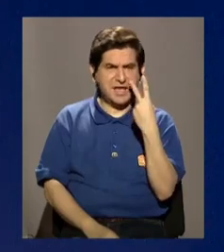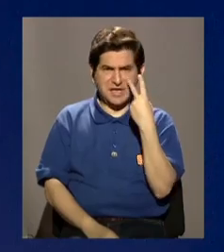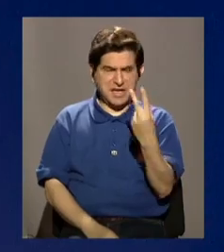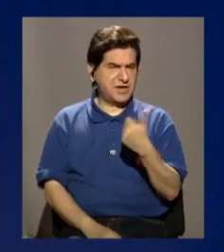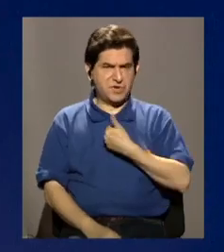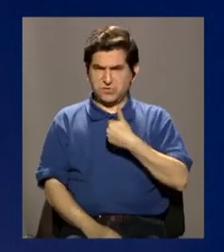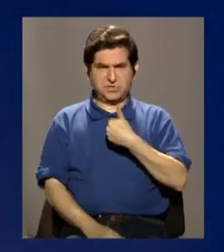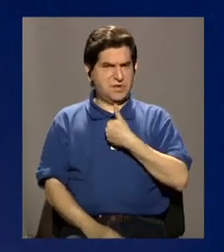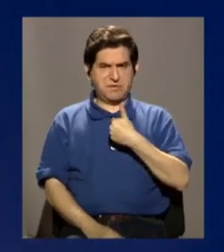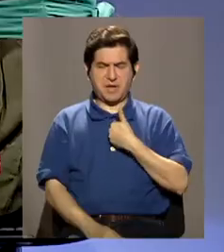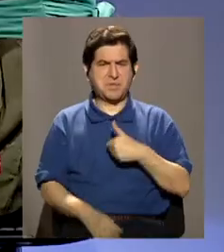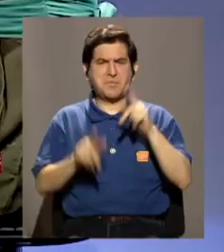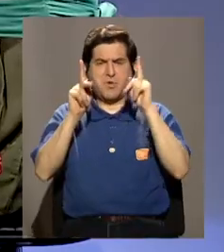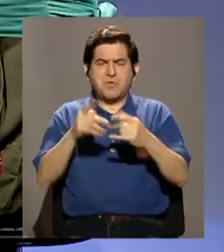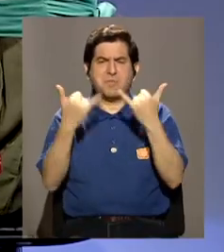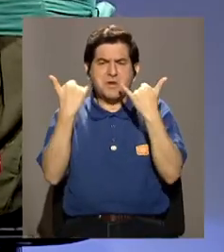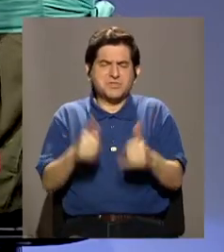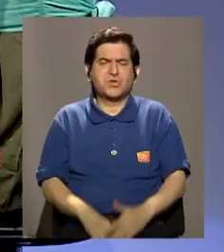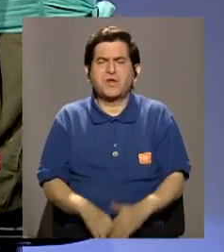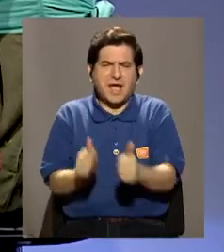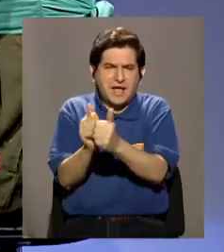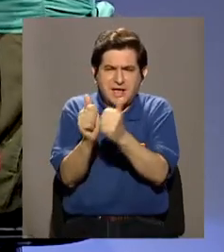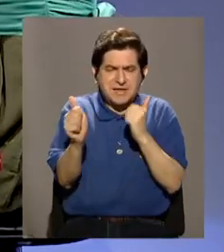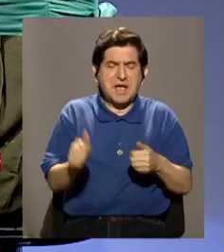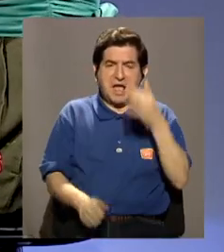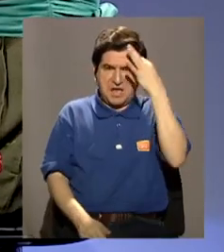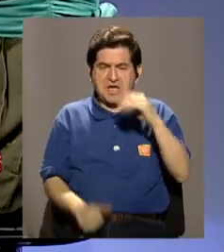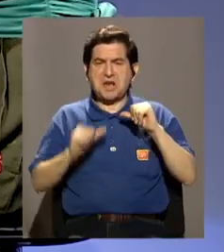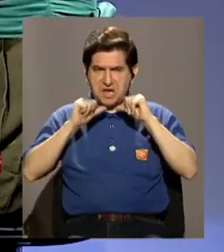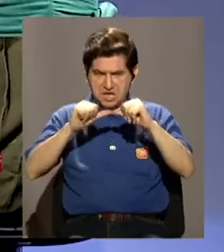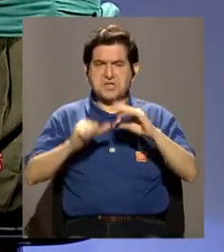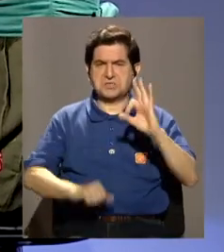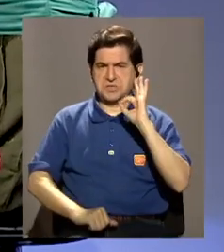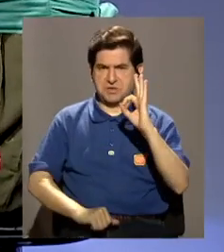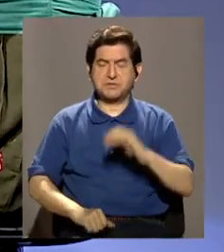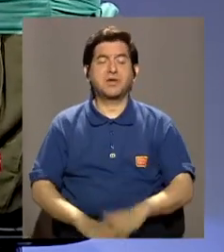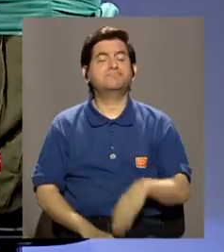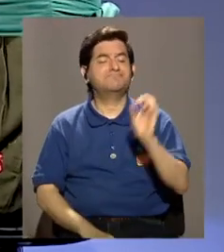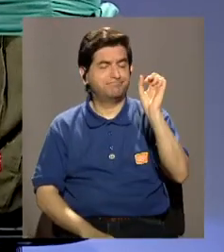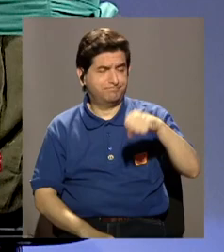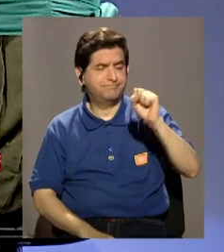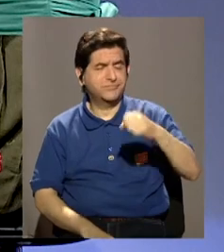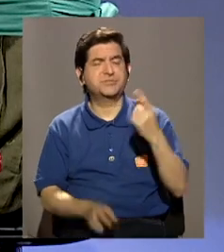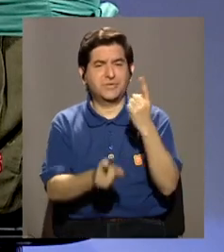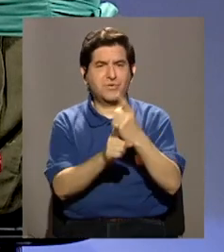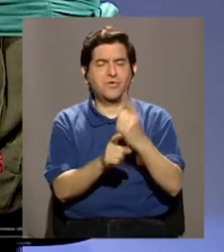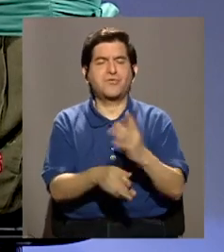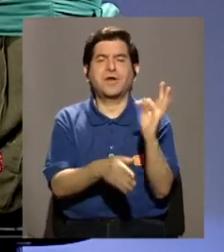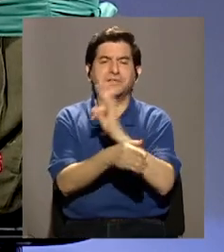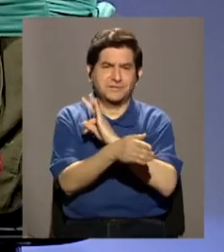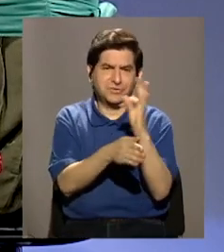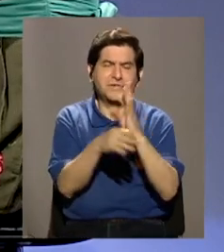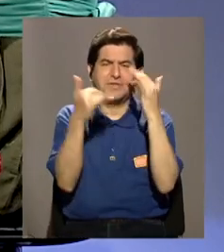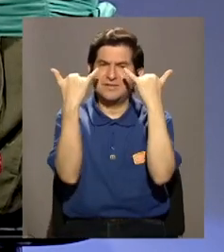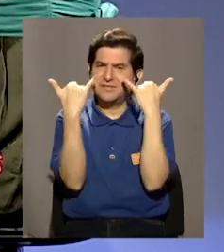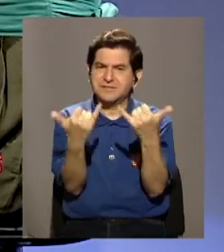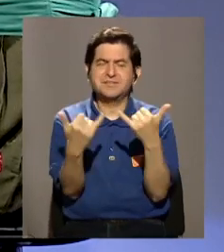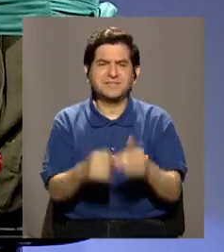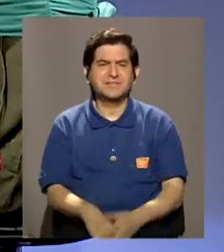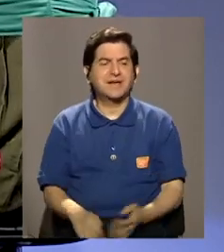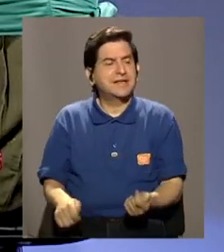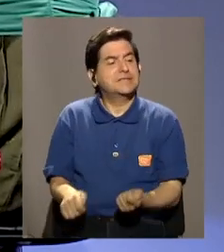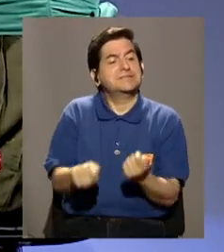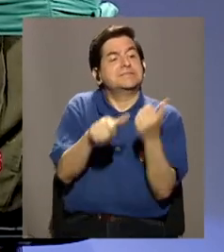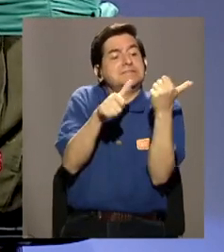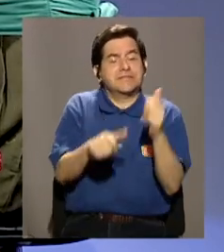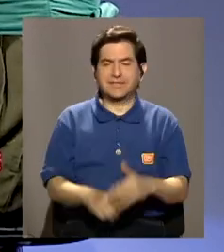sí misma como ella la sigue creyendo pero sí la televisión un poco ya le está expulsando